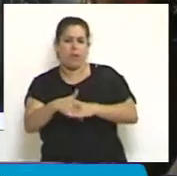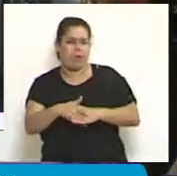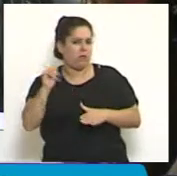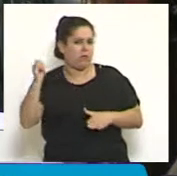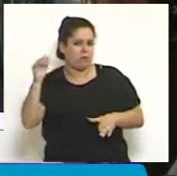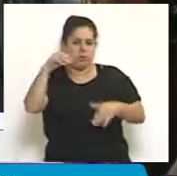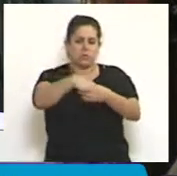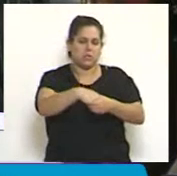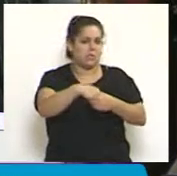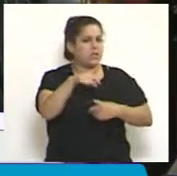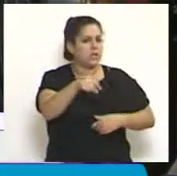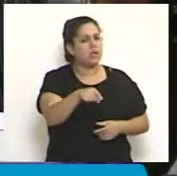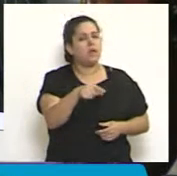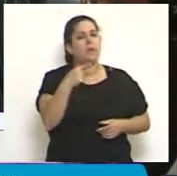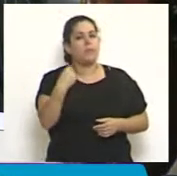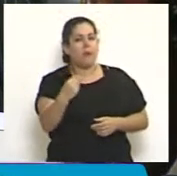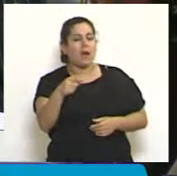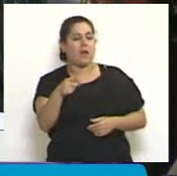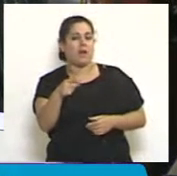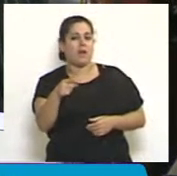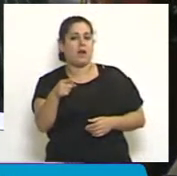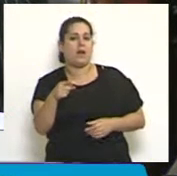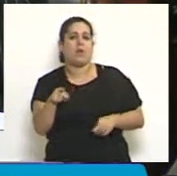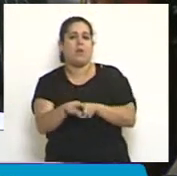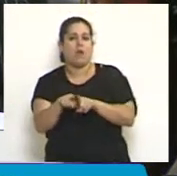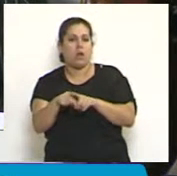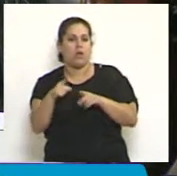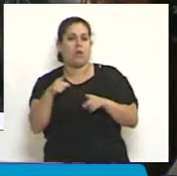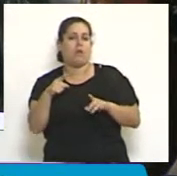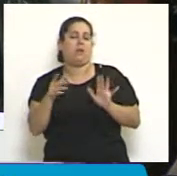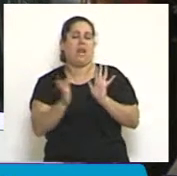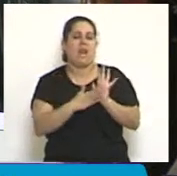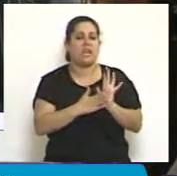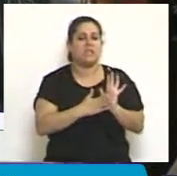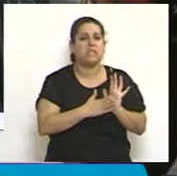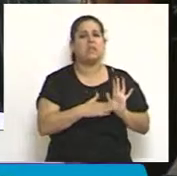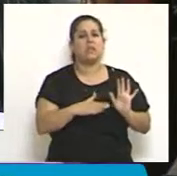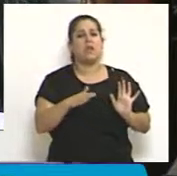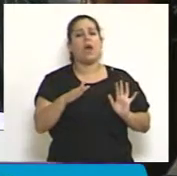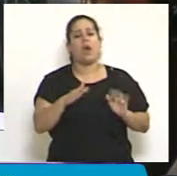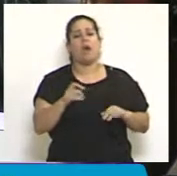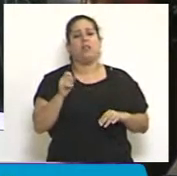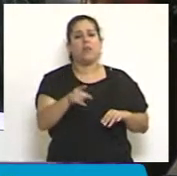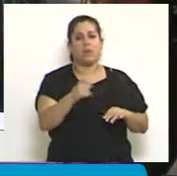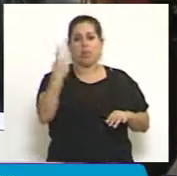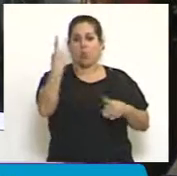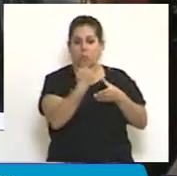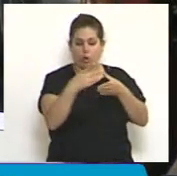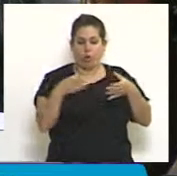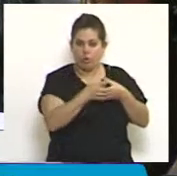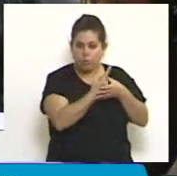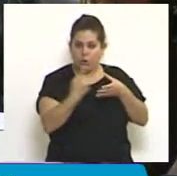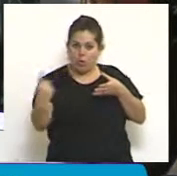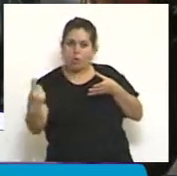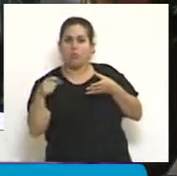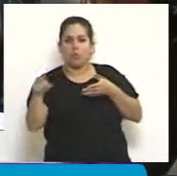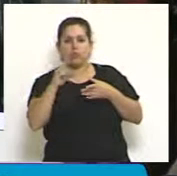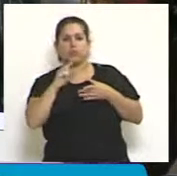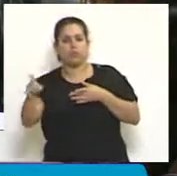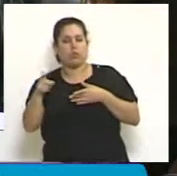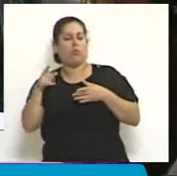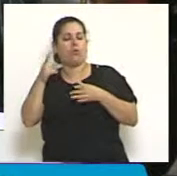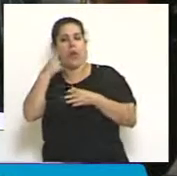Cámara Federal y el resto de los órganos, y por esto se enumera como distritos federales: Paraná,